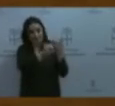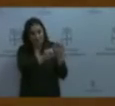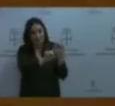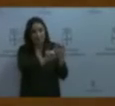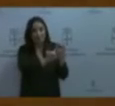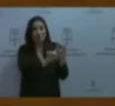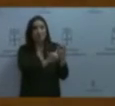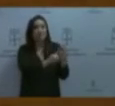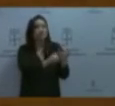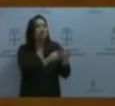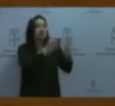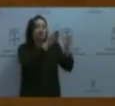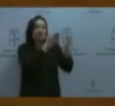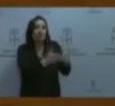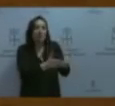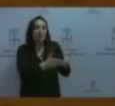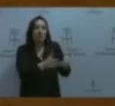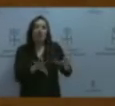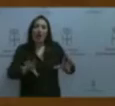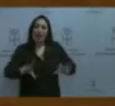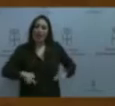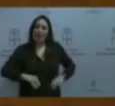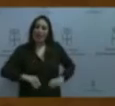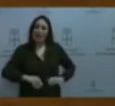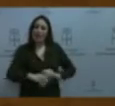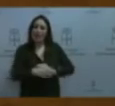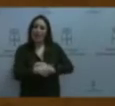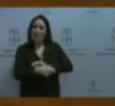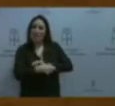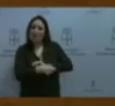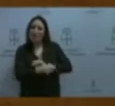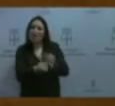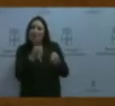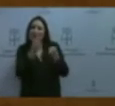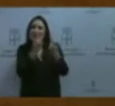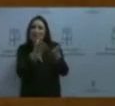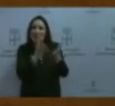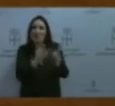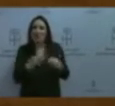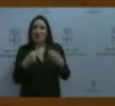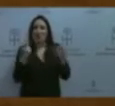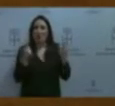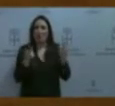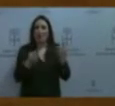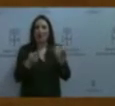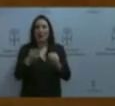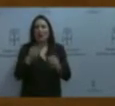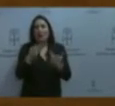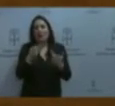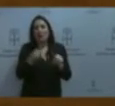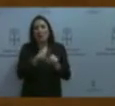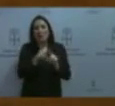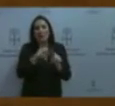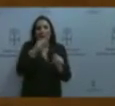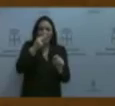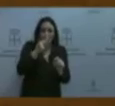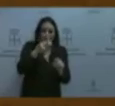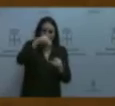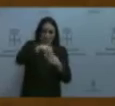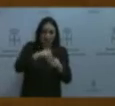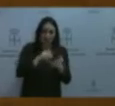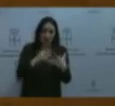estaría dispuesto a desarrollar un mecanismo de declaración pública de conflictos de interés dentro de la sanidad asturiana. Por ejemplo, a